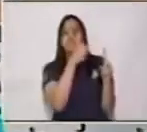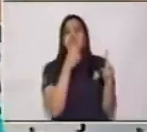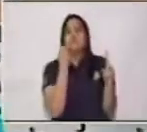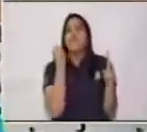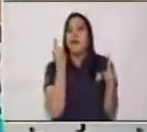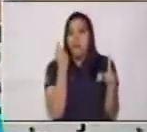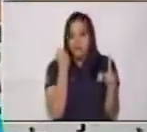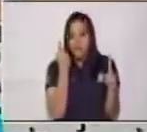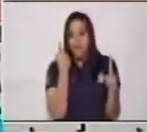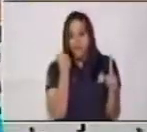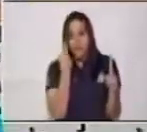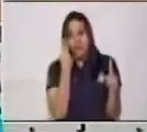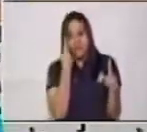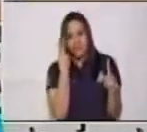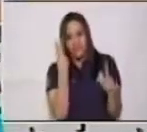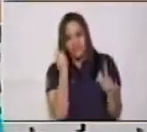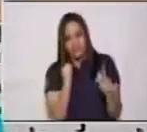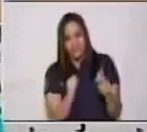faltantes.